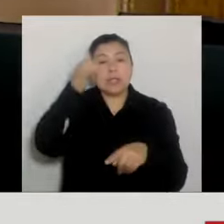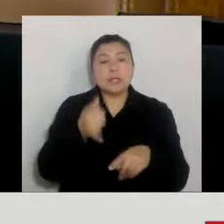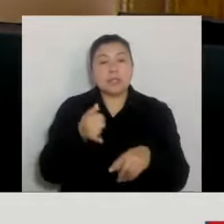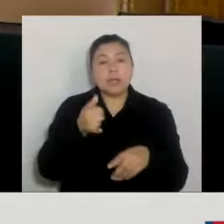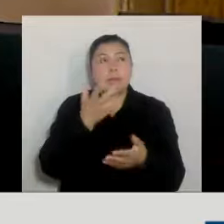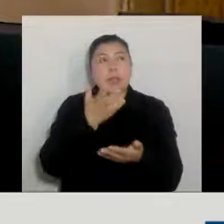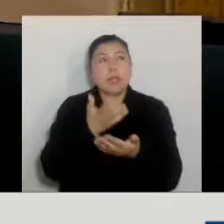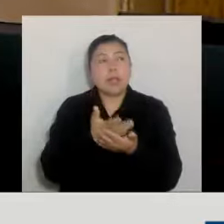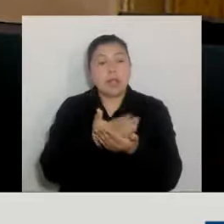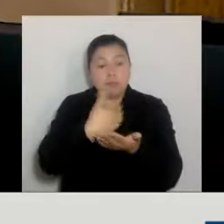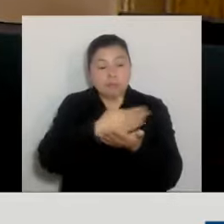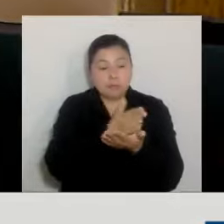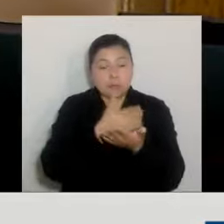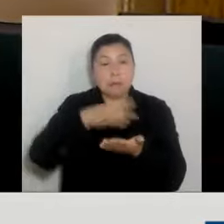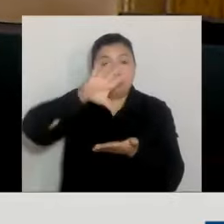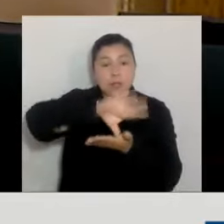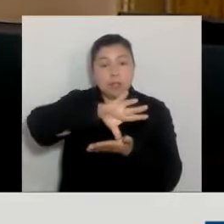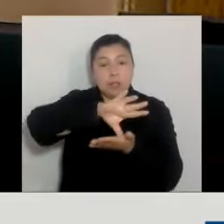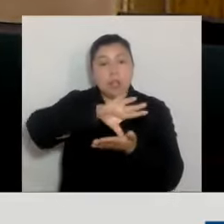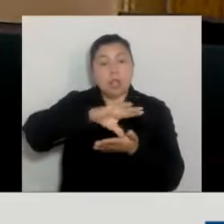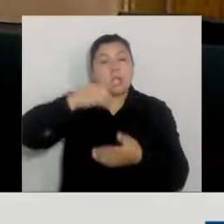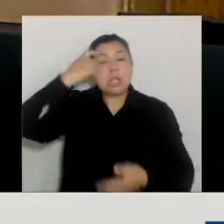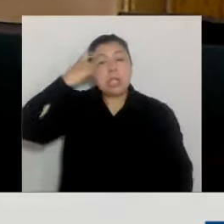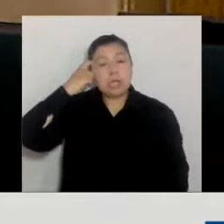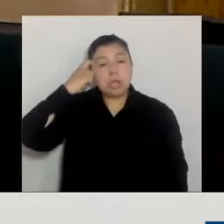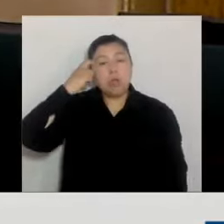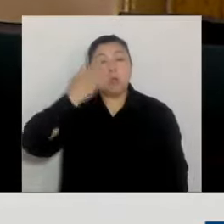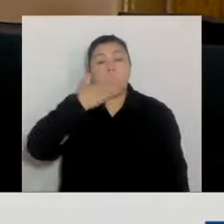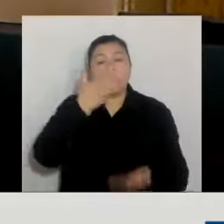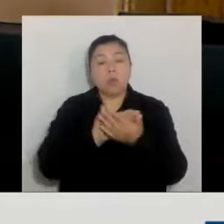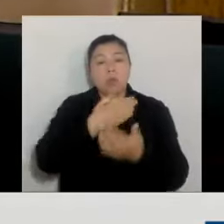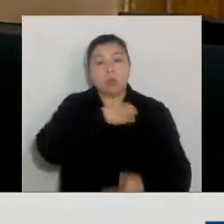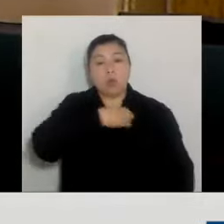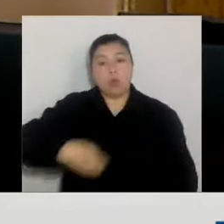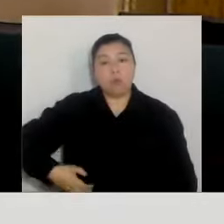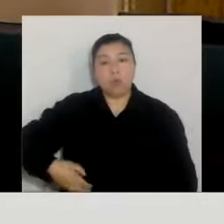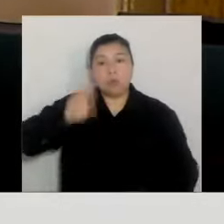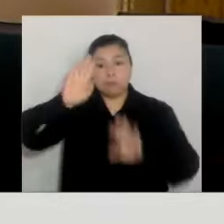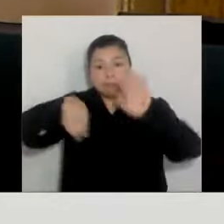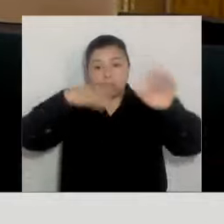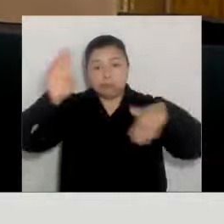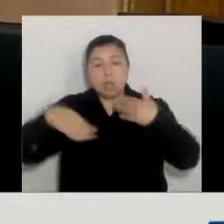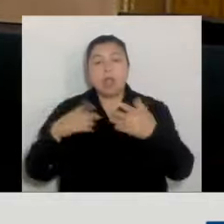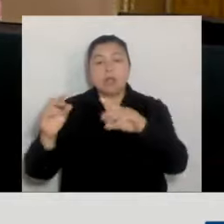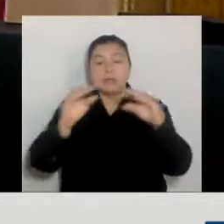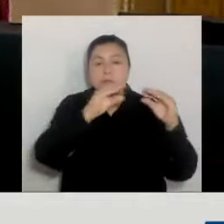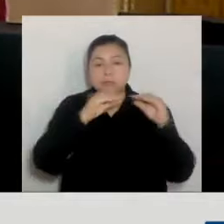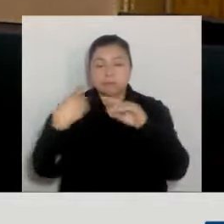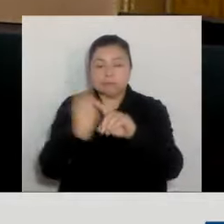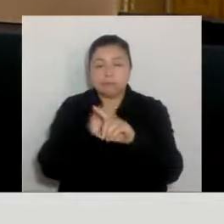planifica el país y yo creo que cuando el gobierno nos convocó a hablar de un un